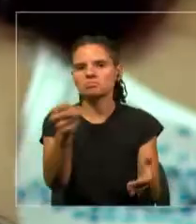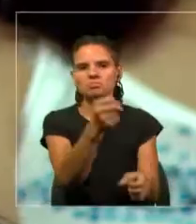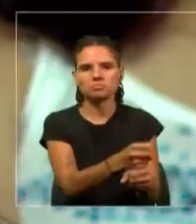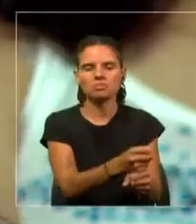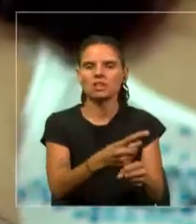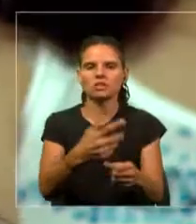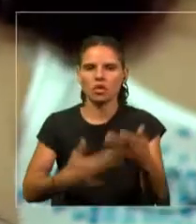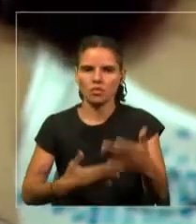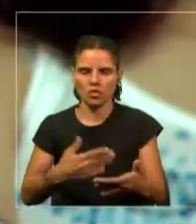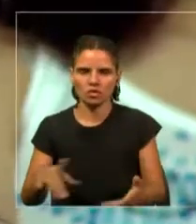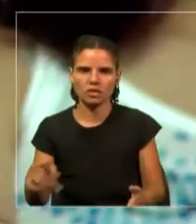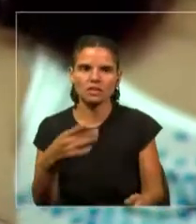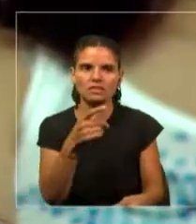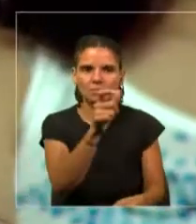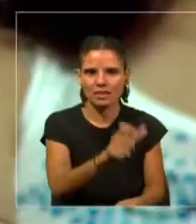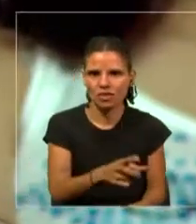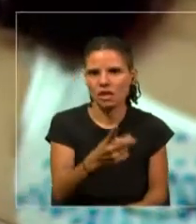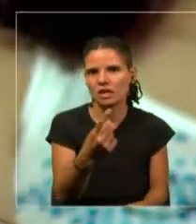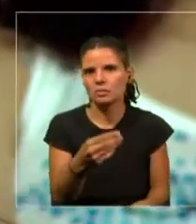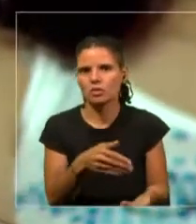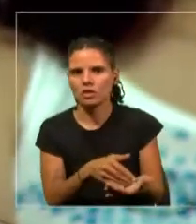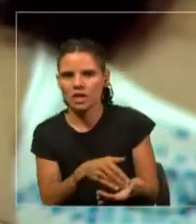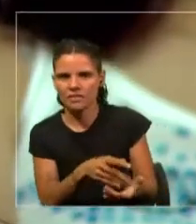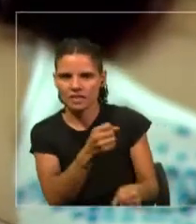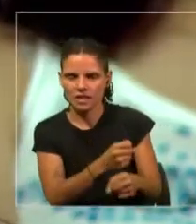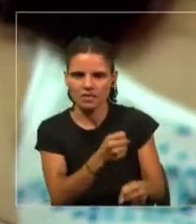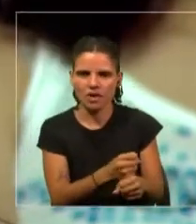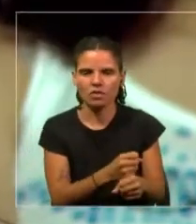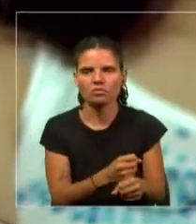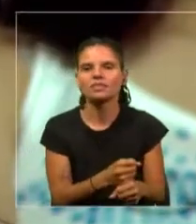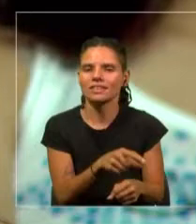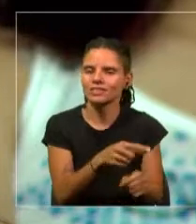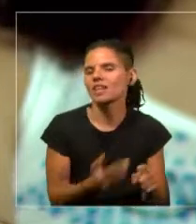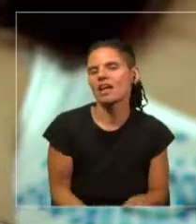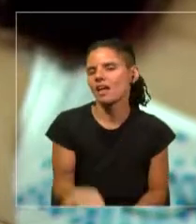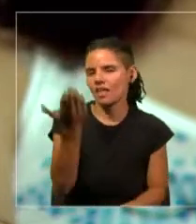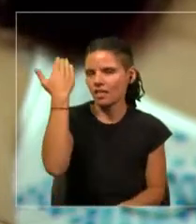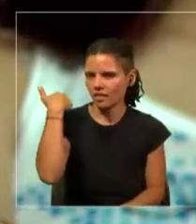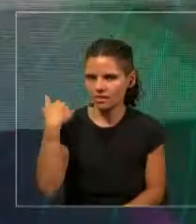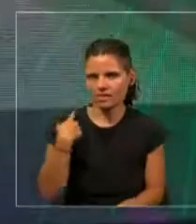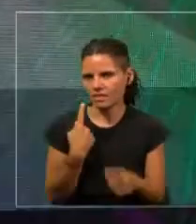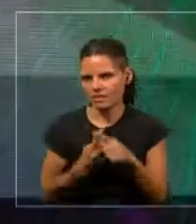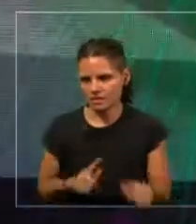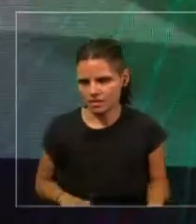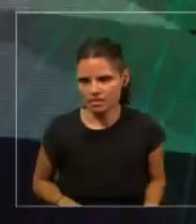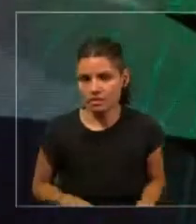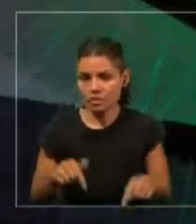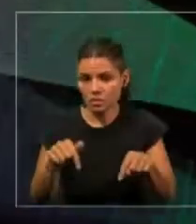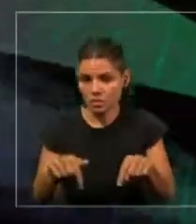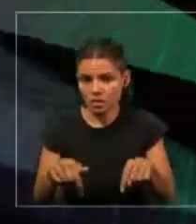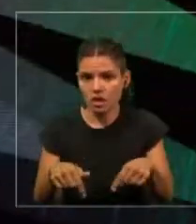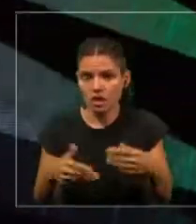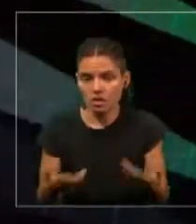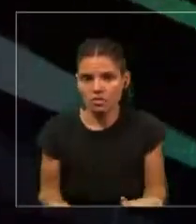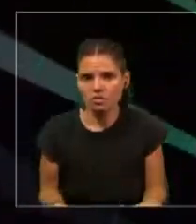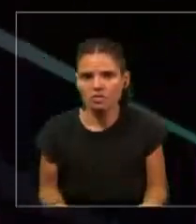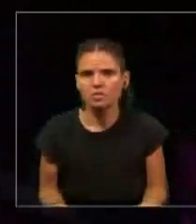su trabajo. Era otra época. Hoy día, finalmente, estamos